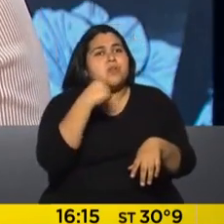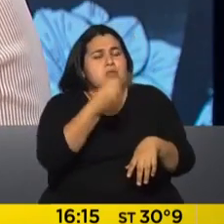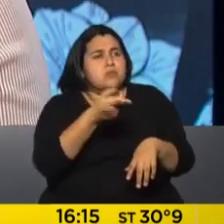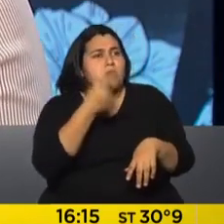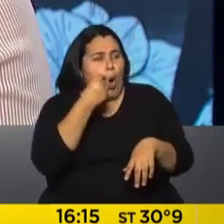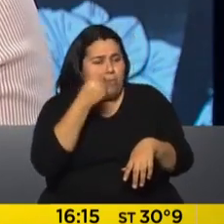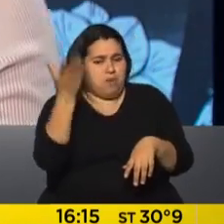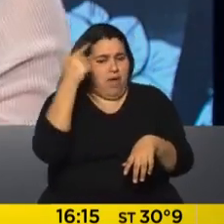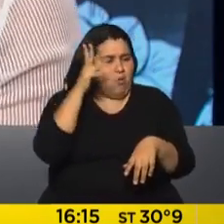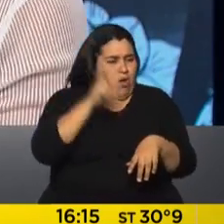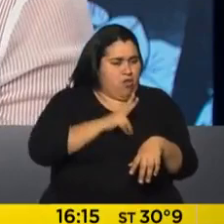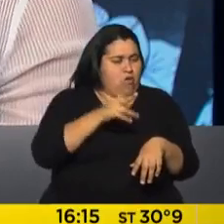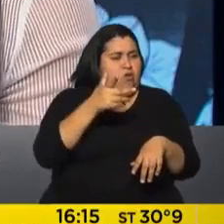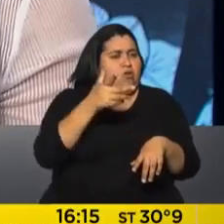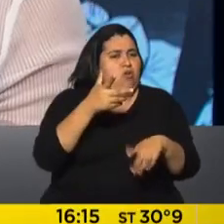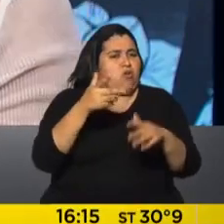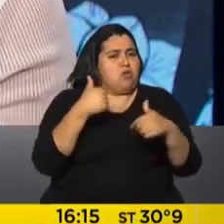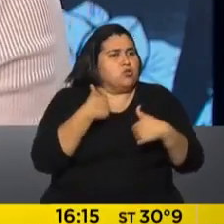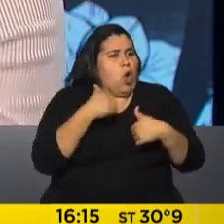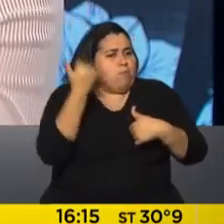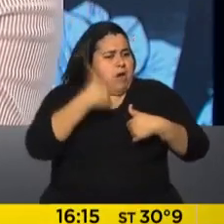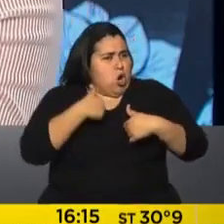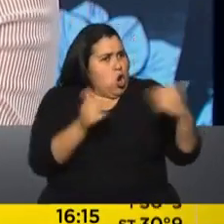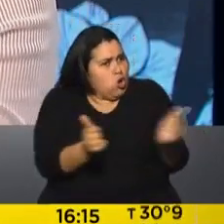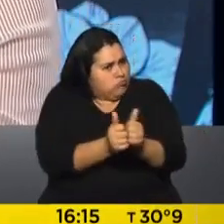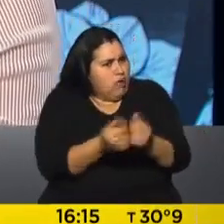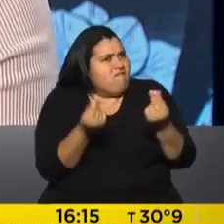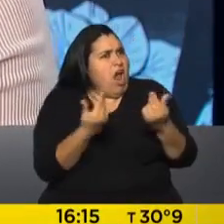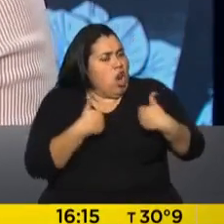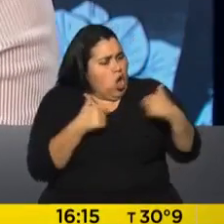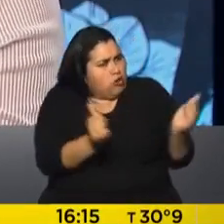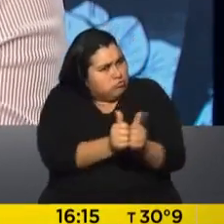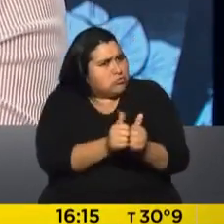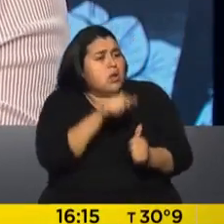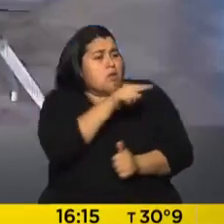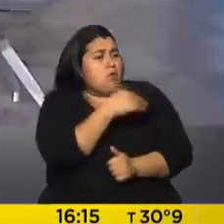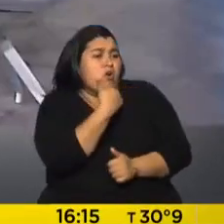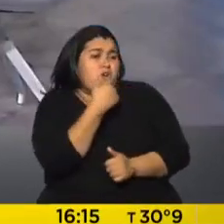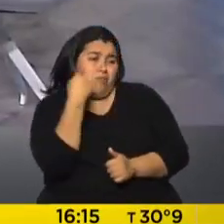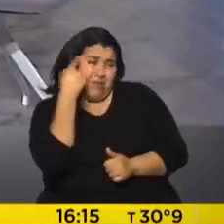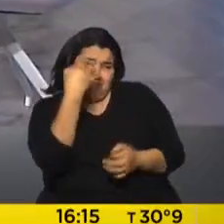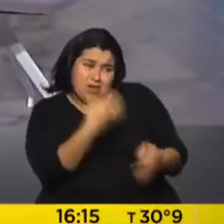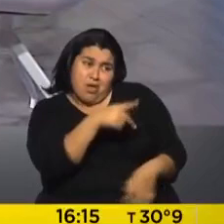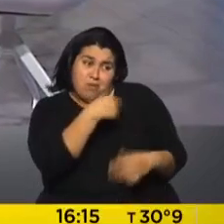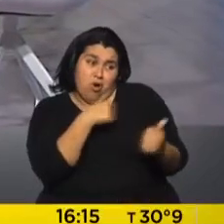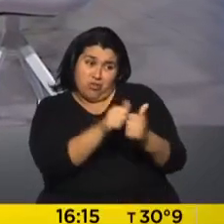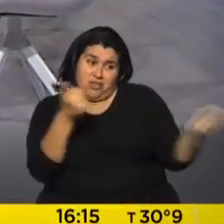mío. Entonces ahí empiezan, o sea, vos fíjate qué vas a hacer, porque si vos